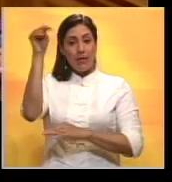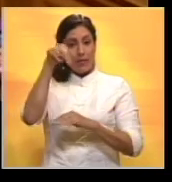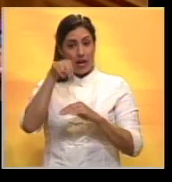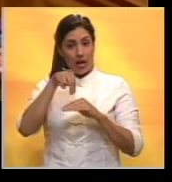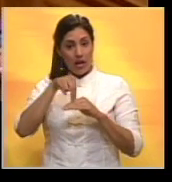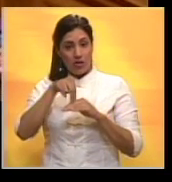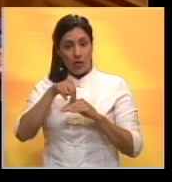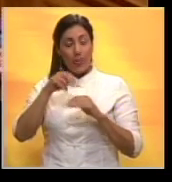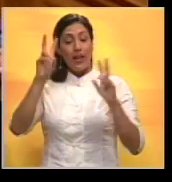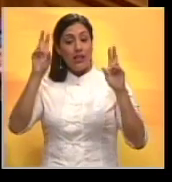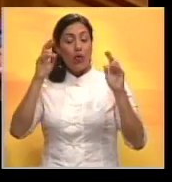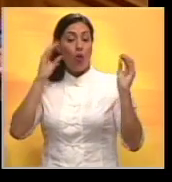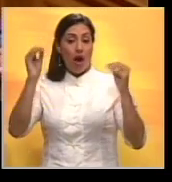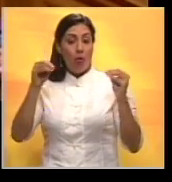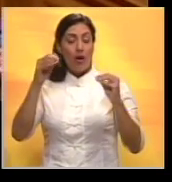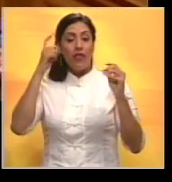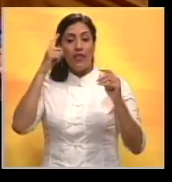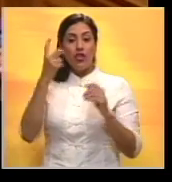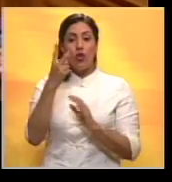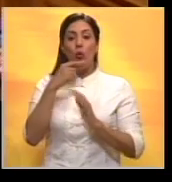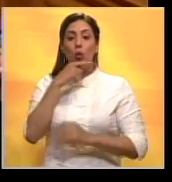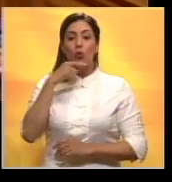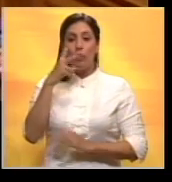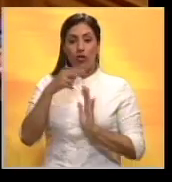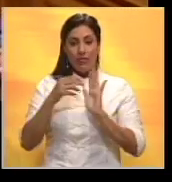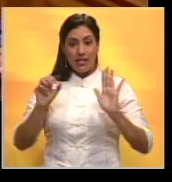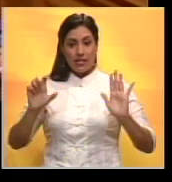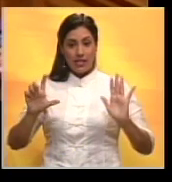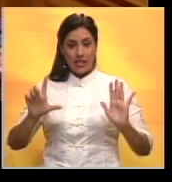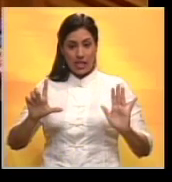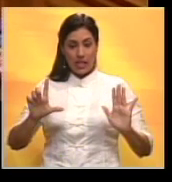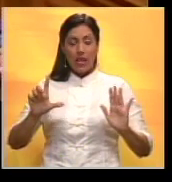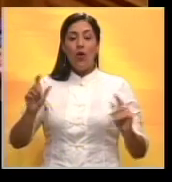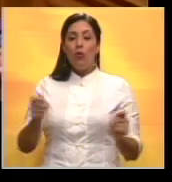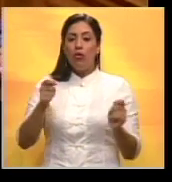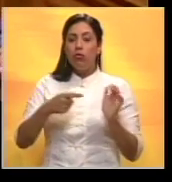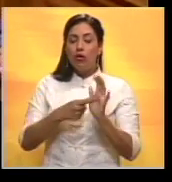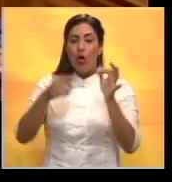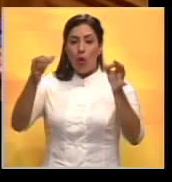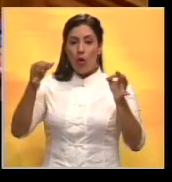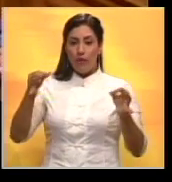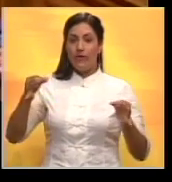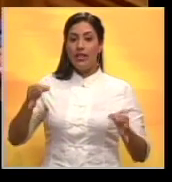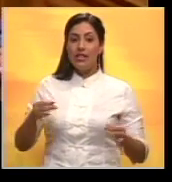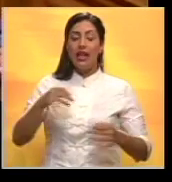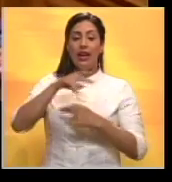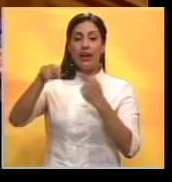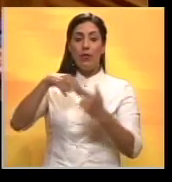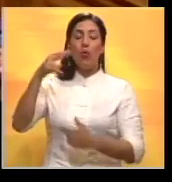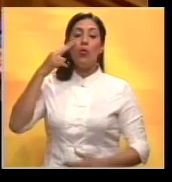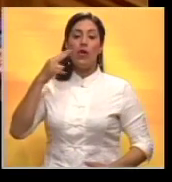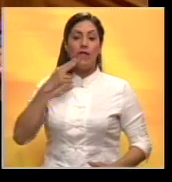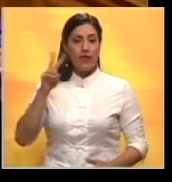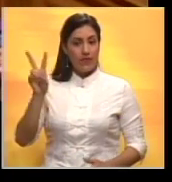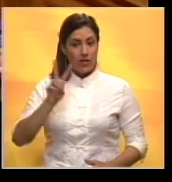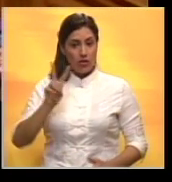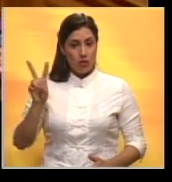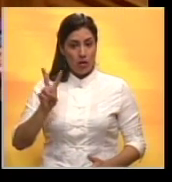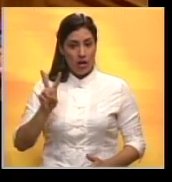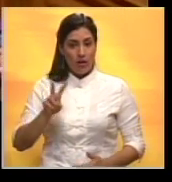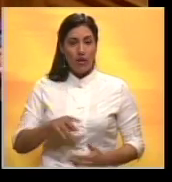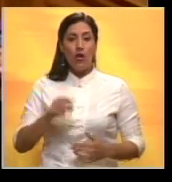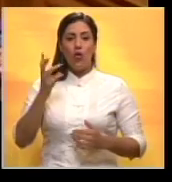nacional según el acuerdo de fecha 2 de octubre el 2007 publicada en gaceta oficial de la República bolivariana de